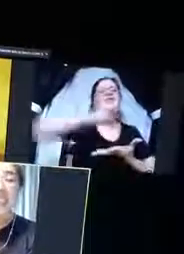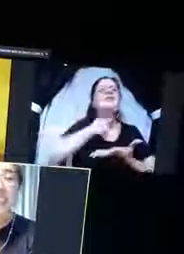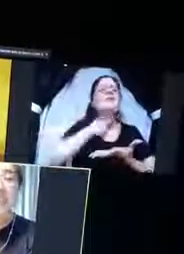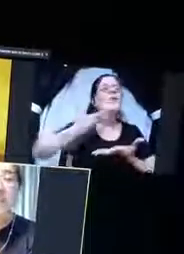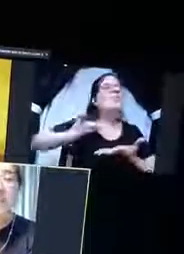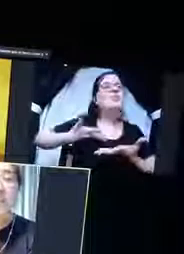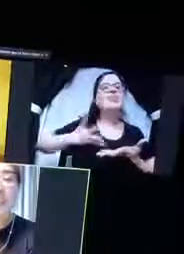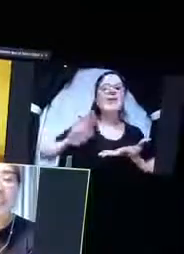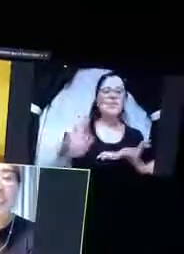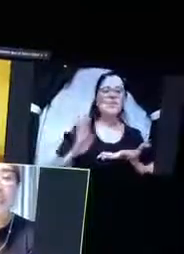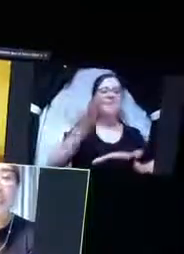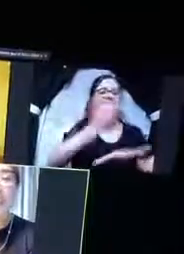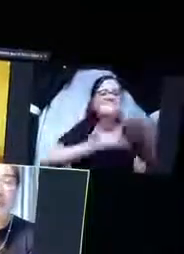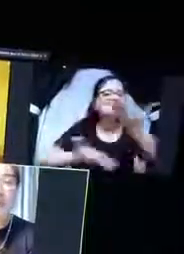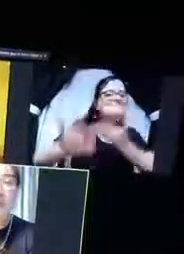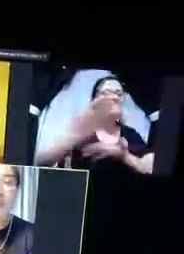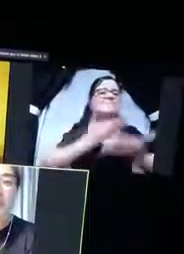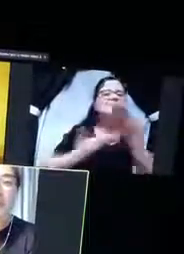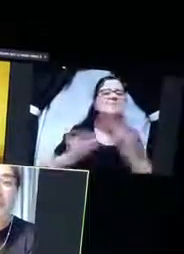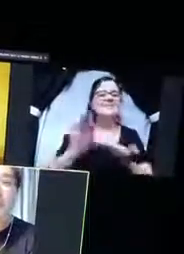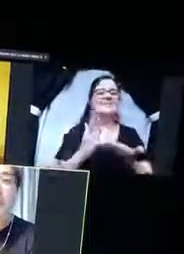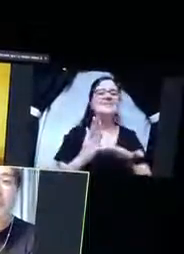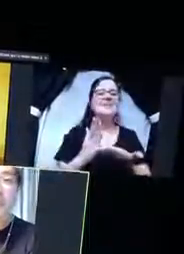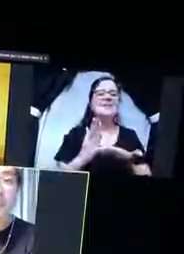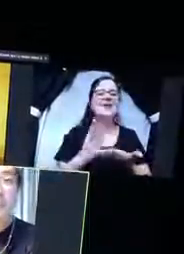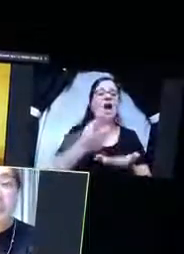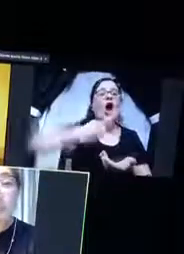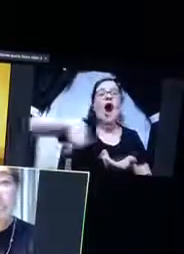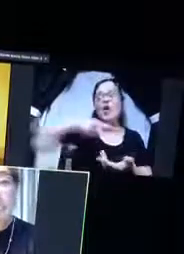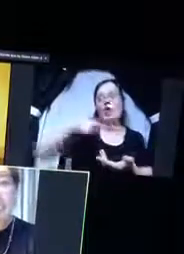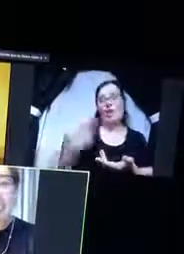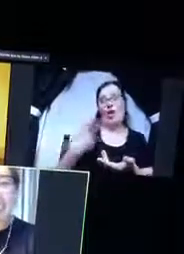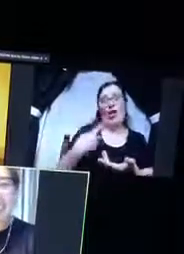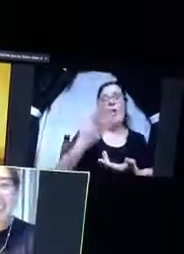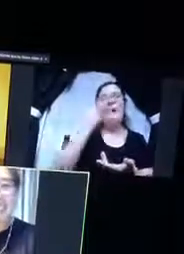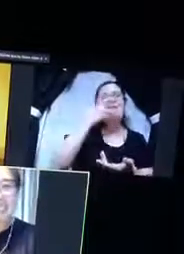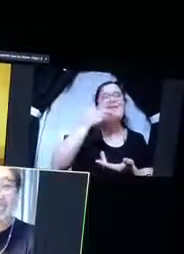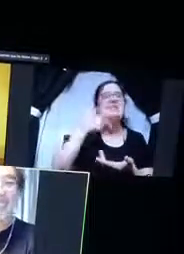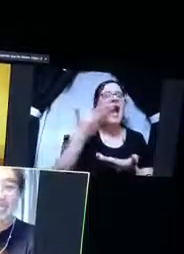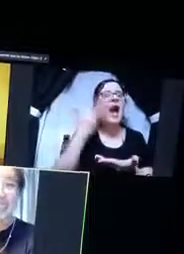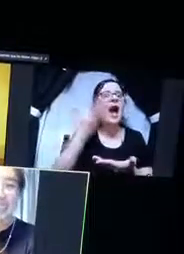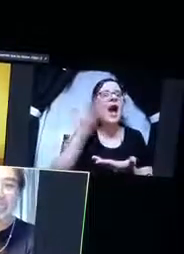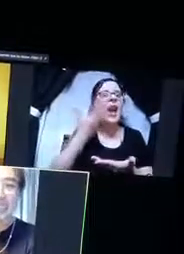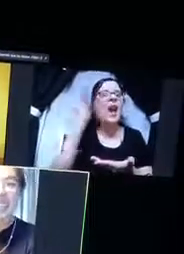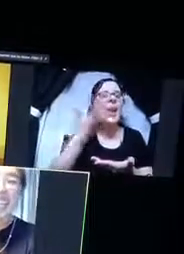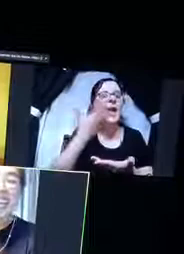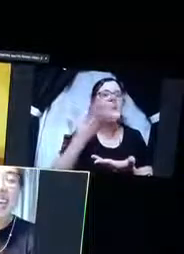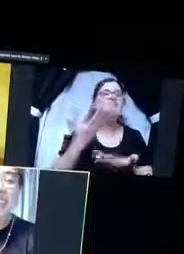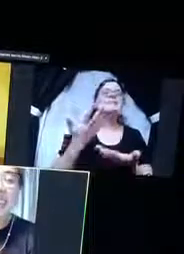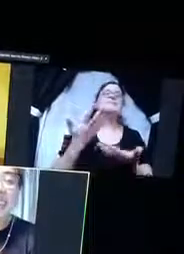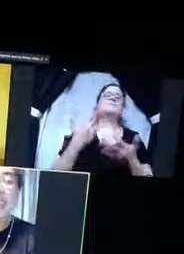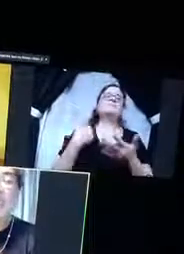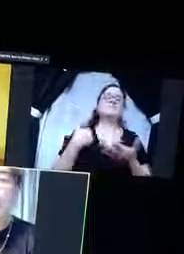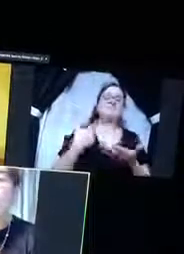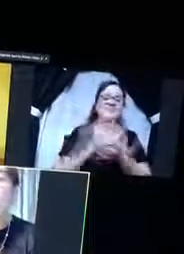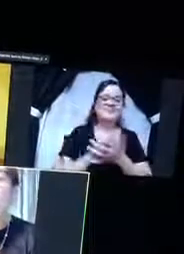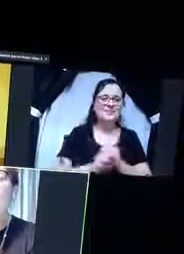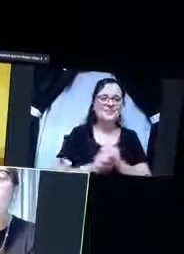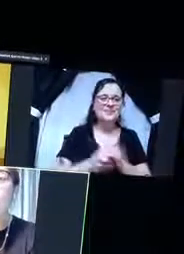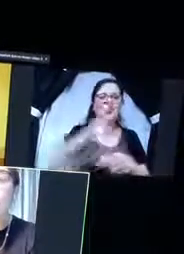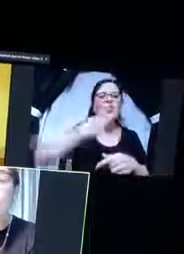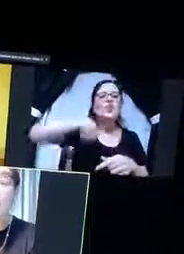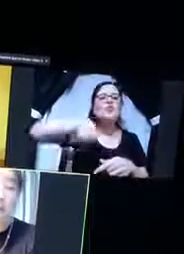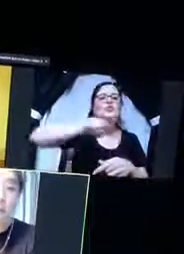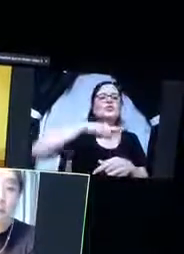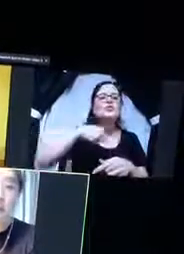lo más natural y entrevistado posible, digamos, pero bueno, frente a personas que nos gusta hablar, es un tema. Así que, bueno,